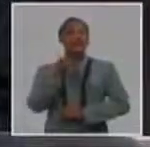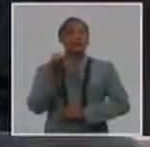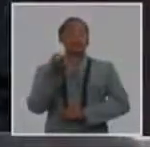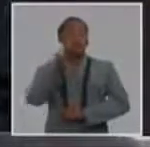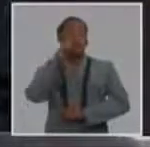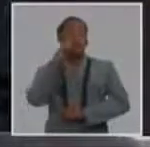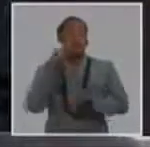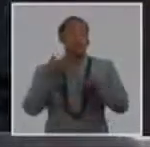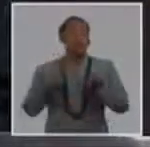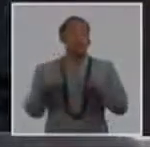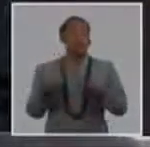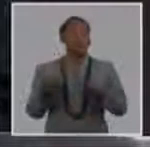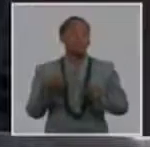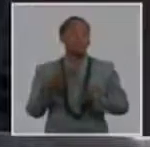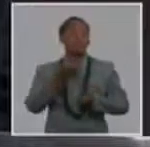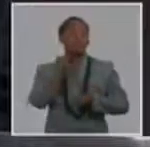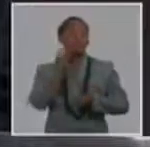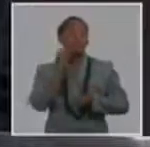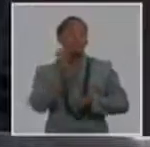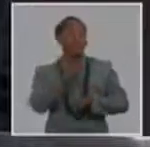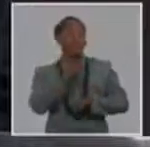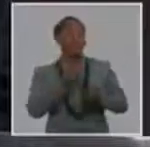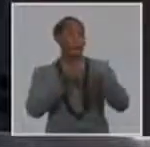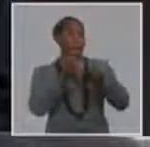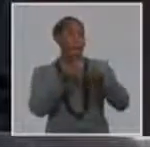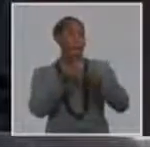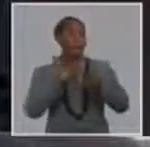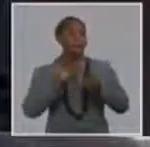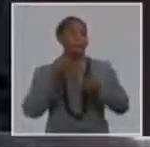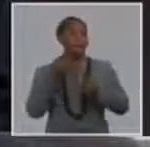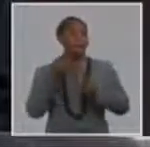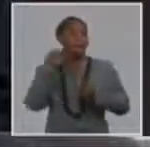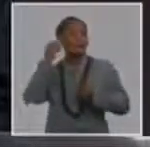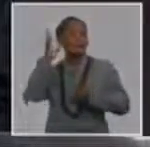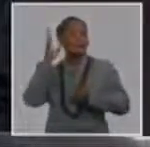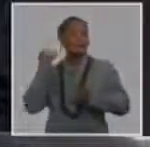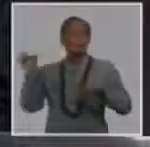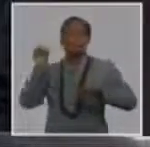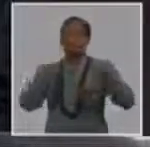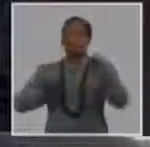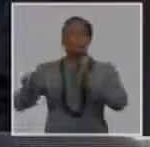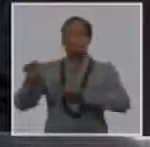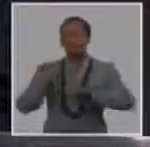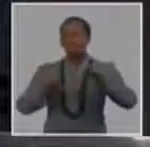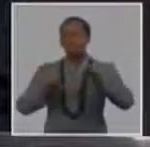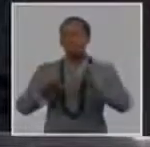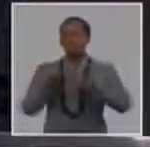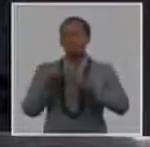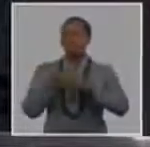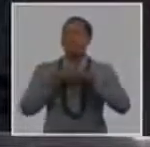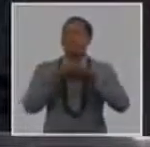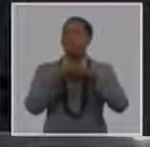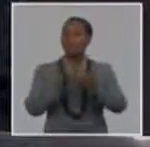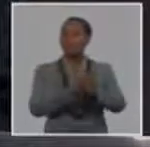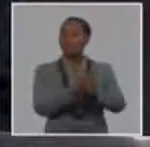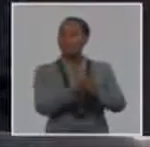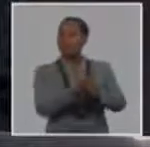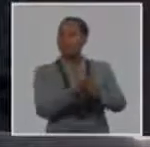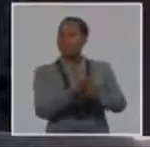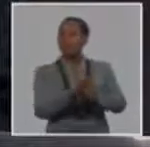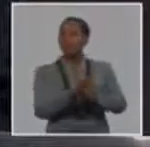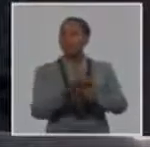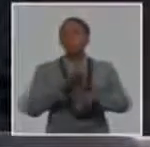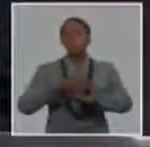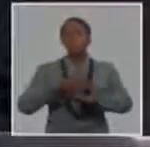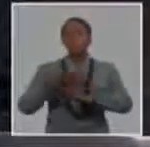concretos, como es el aporte que estos productos están teniendo en el combate de la COVID. Y llevar esas